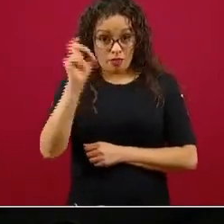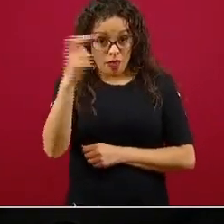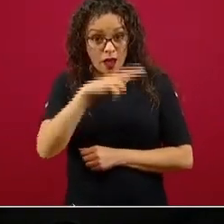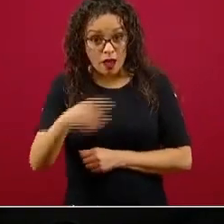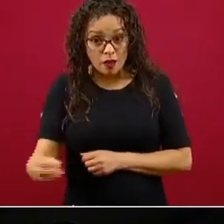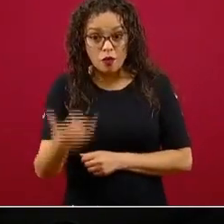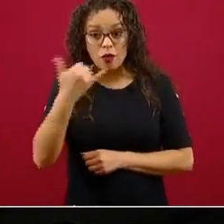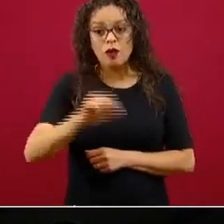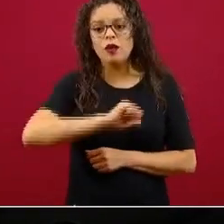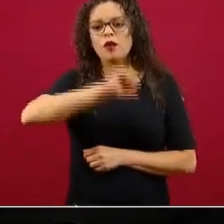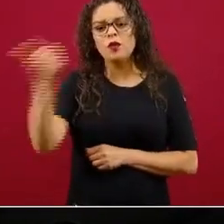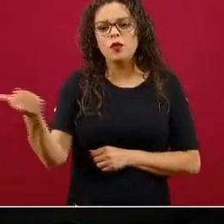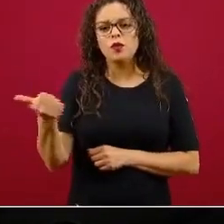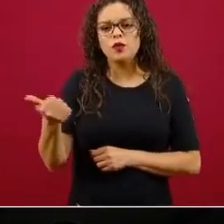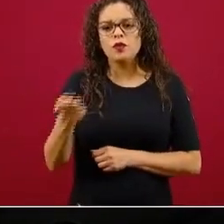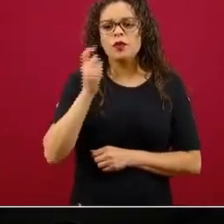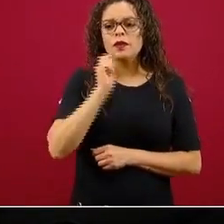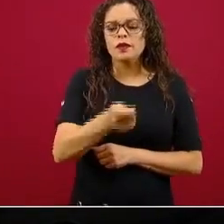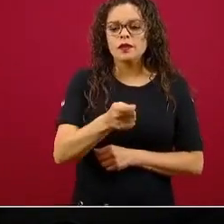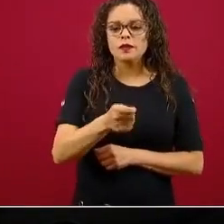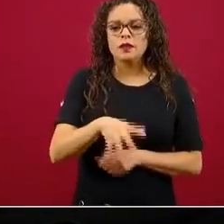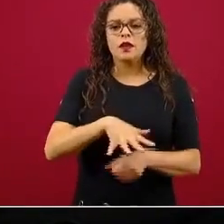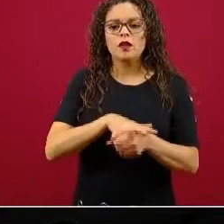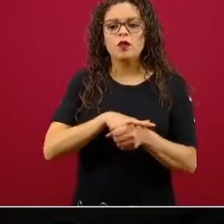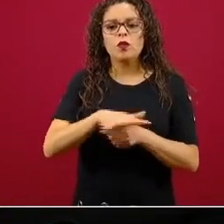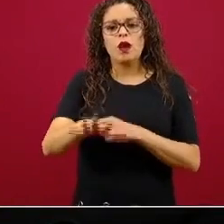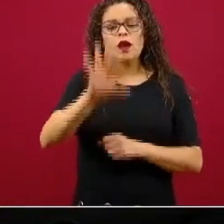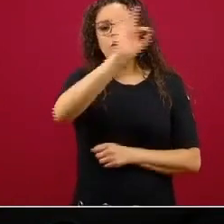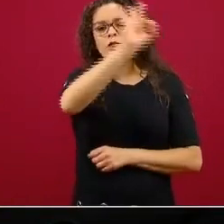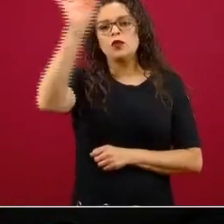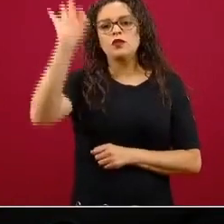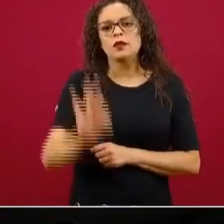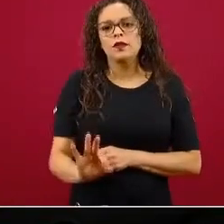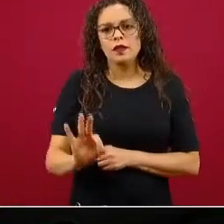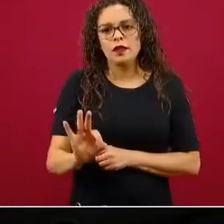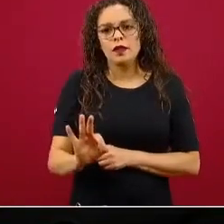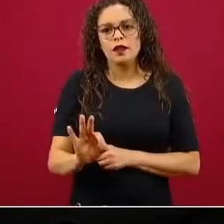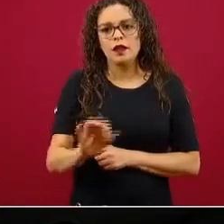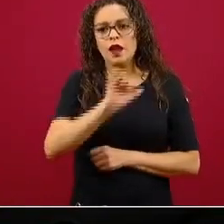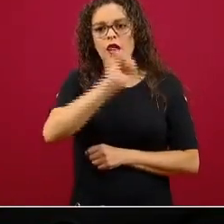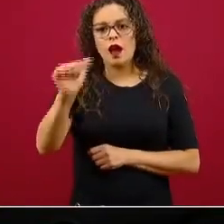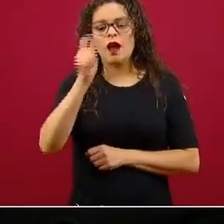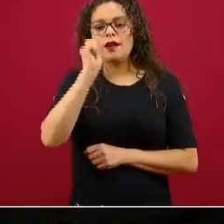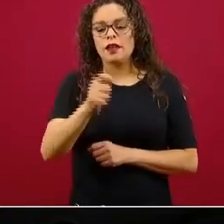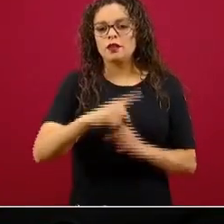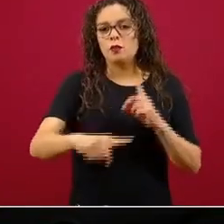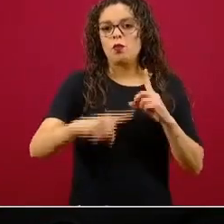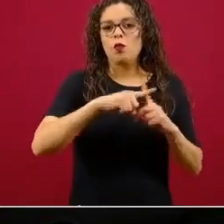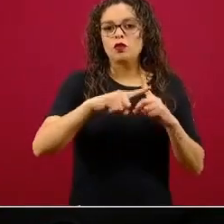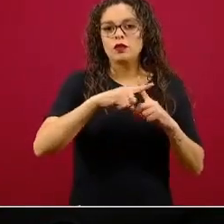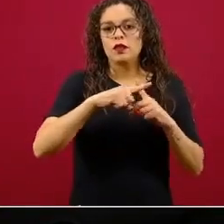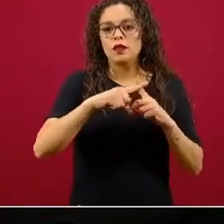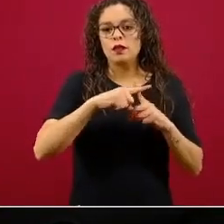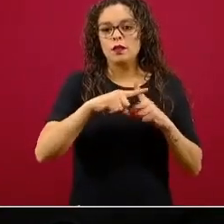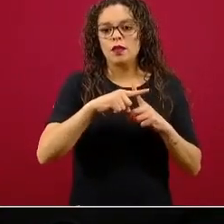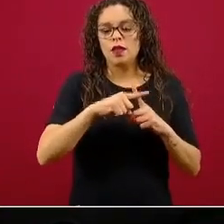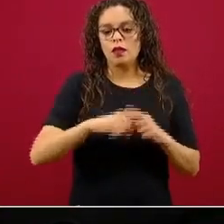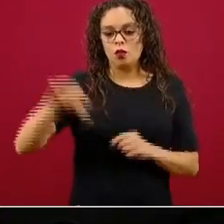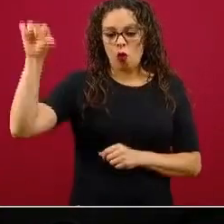estadísticas, ¿cuál es el porcentaje de positividad que tenemos ahorita? Hoy salió